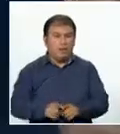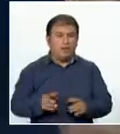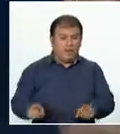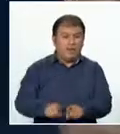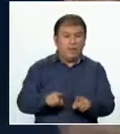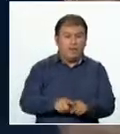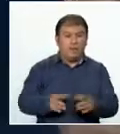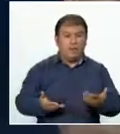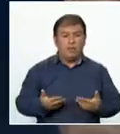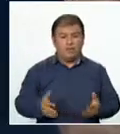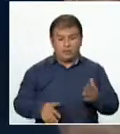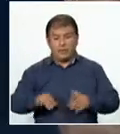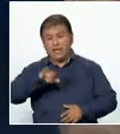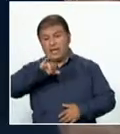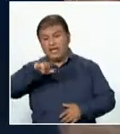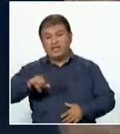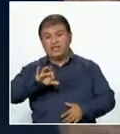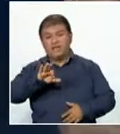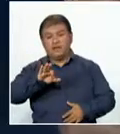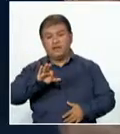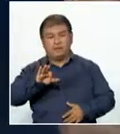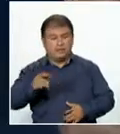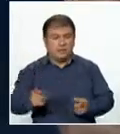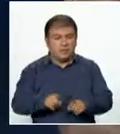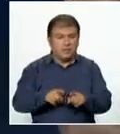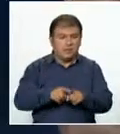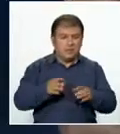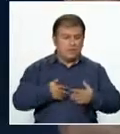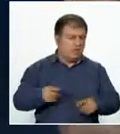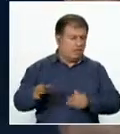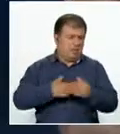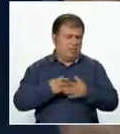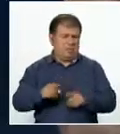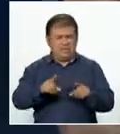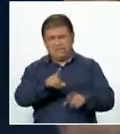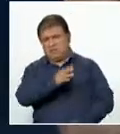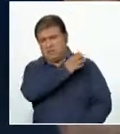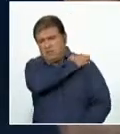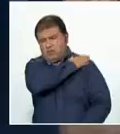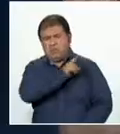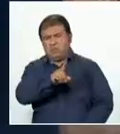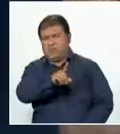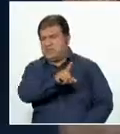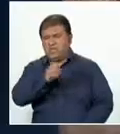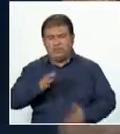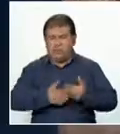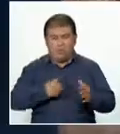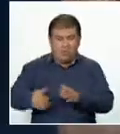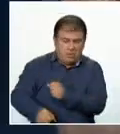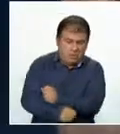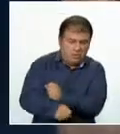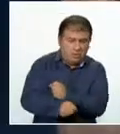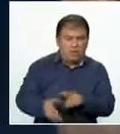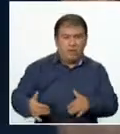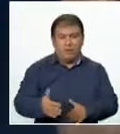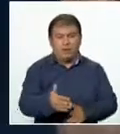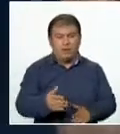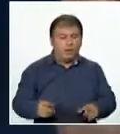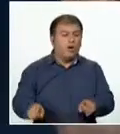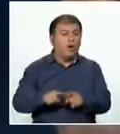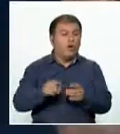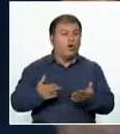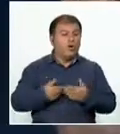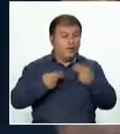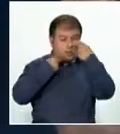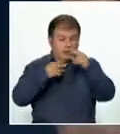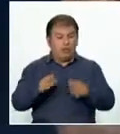vamos a ver, Jefferson Farfán otra vez va a estar ahí, pues, ¿no? Dicen que así tenga la camiseta 100, él va a jugar, no le importa qué número tenga. Son las 12:41, vamos con otras noticias porque